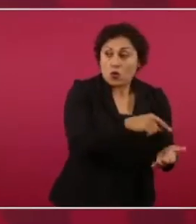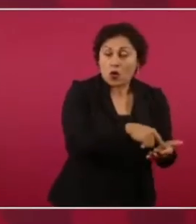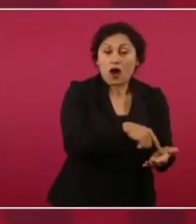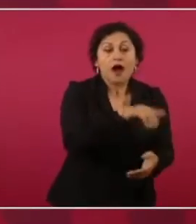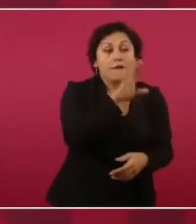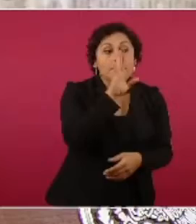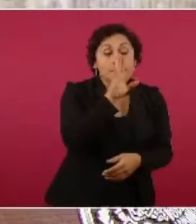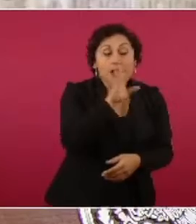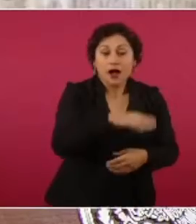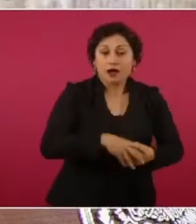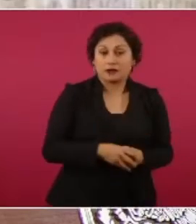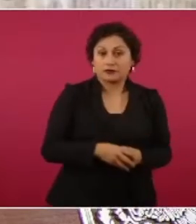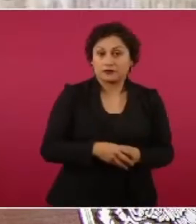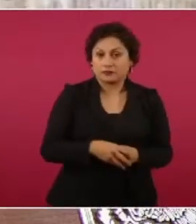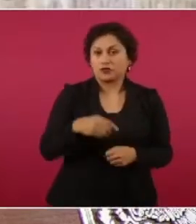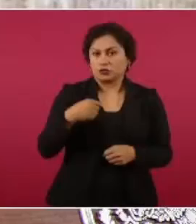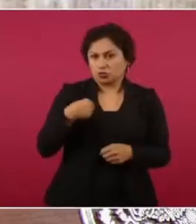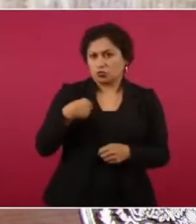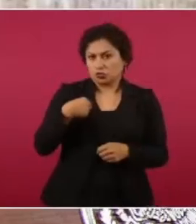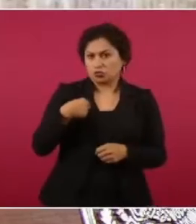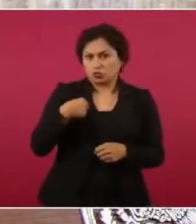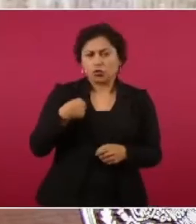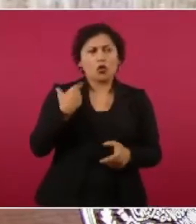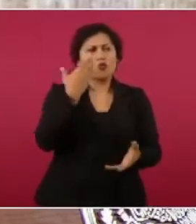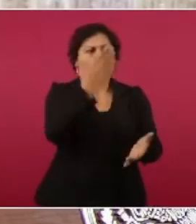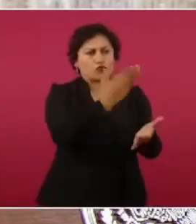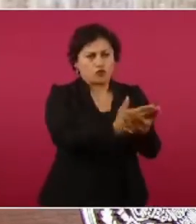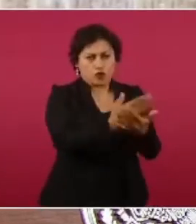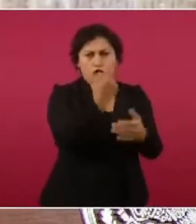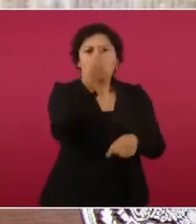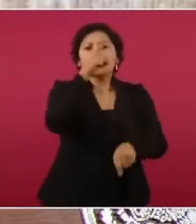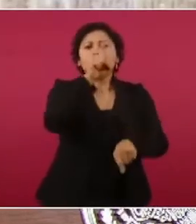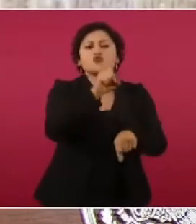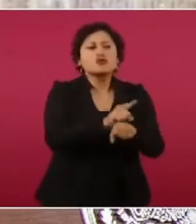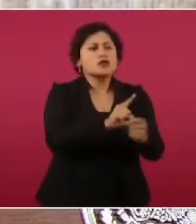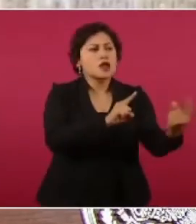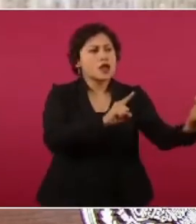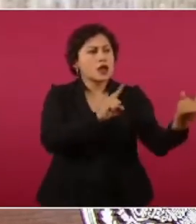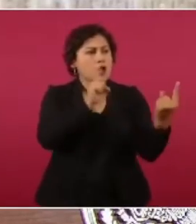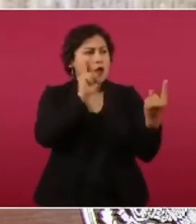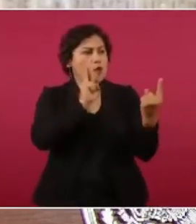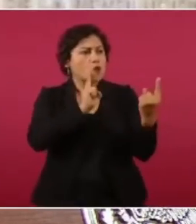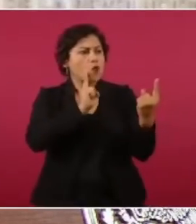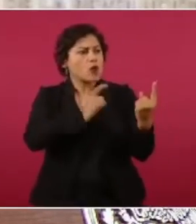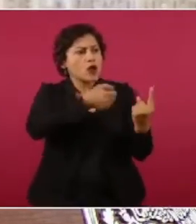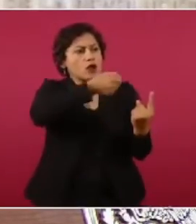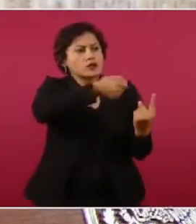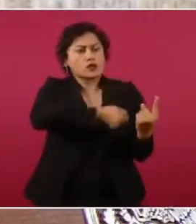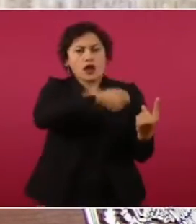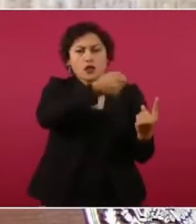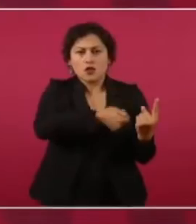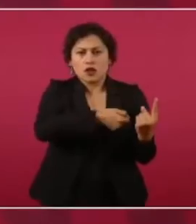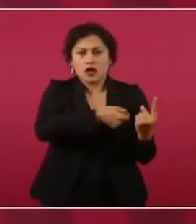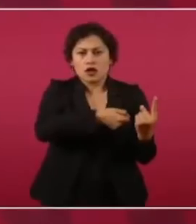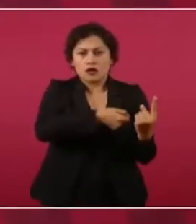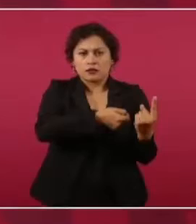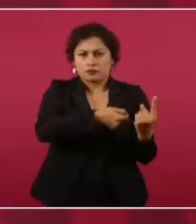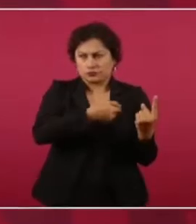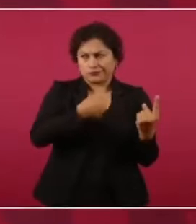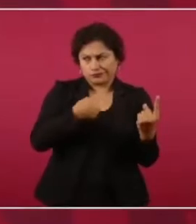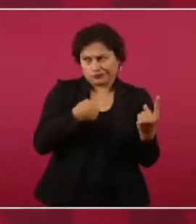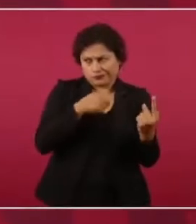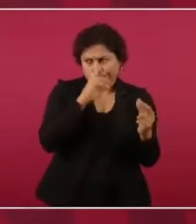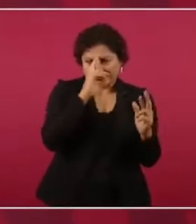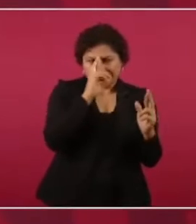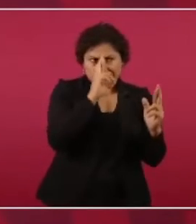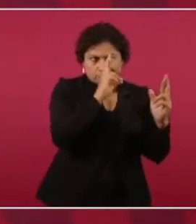Porque una de mis visitas llegó la señora y la saludé. Y lo volvería a hacer porque respeto